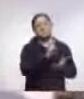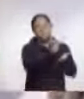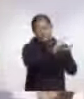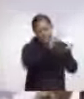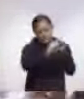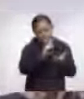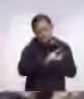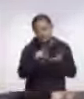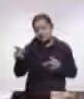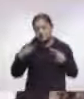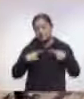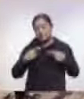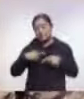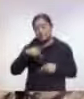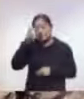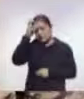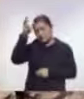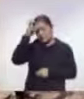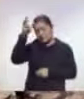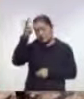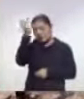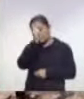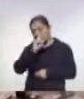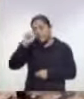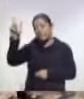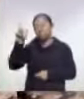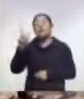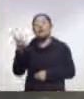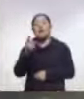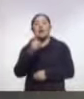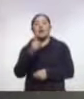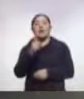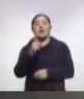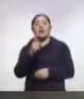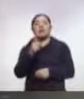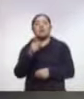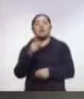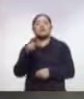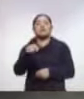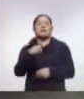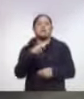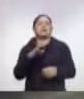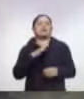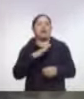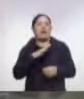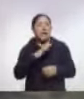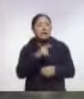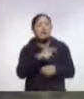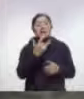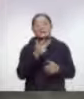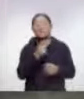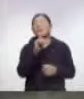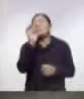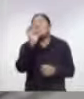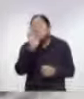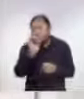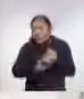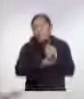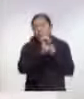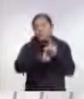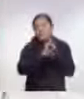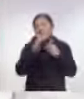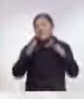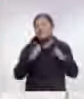intervenidos por especialistas para determinar una solución definitiva a la alarmante situación que podría terminar en emergencia nacional.